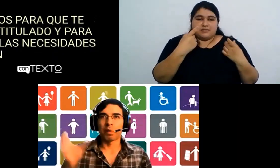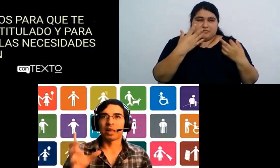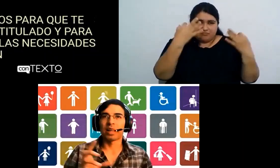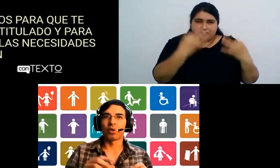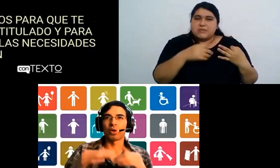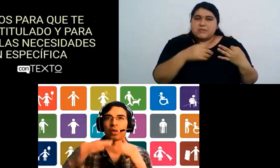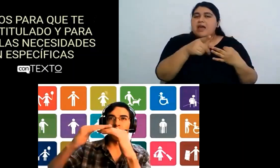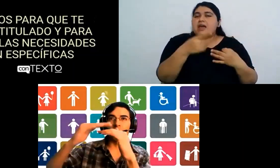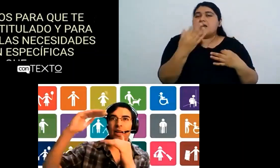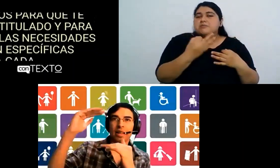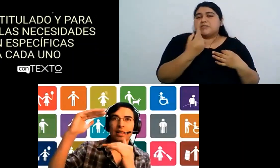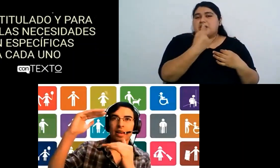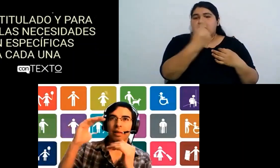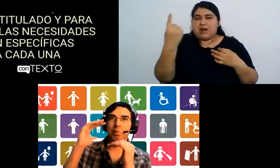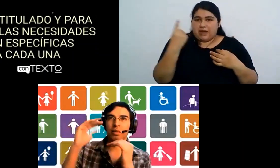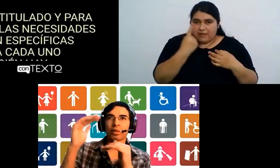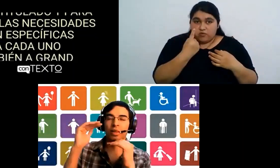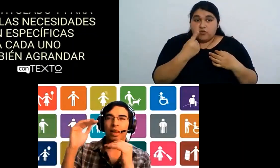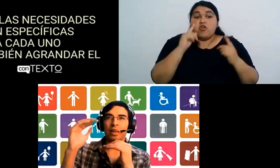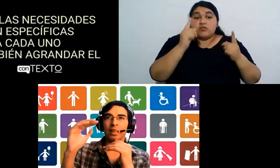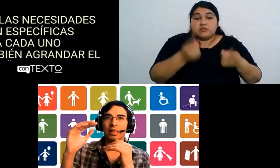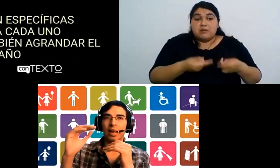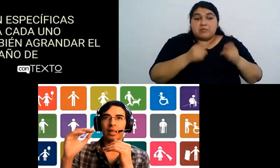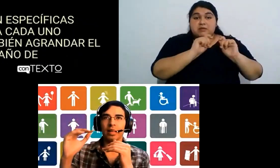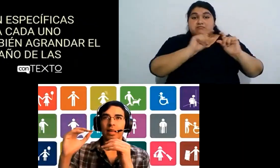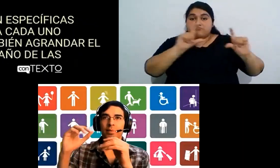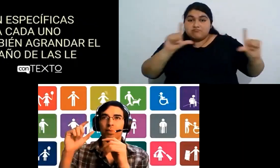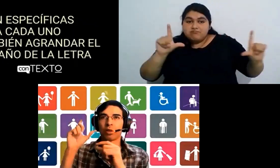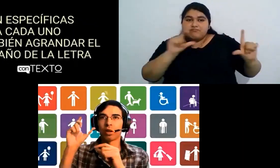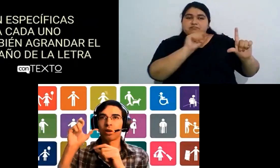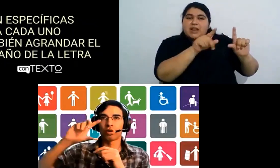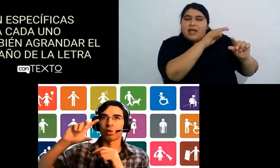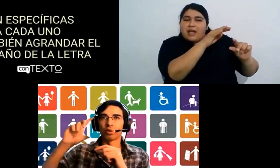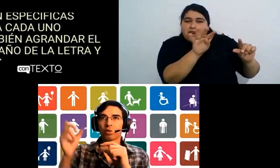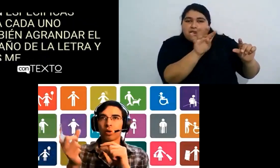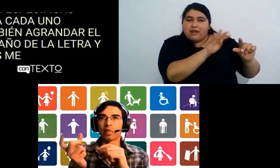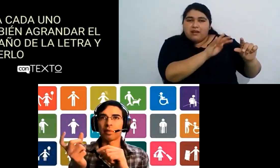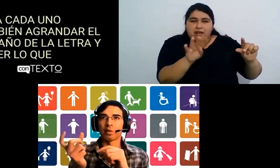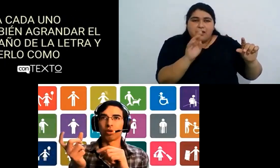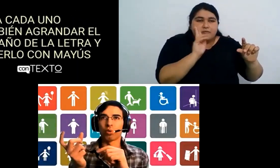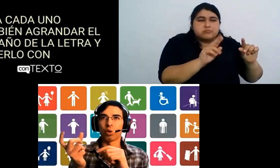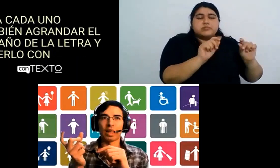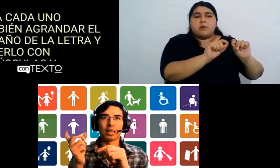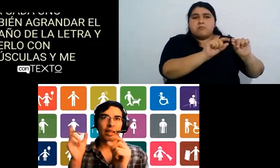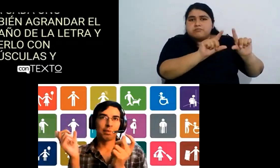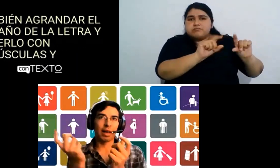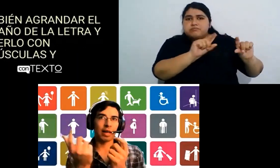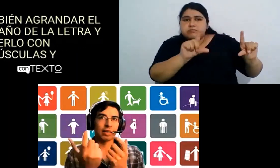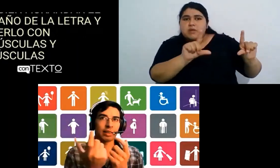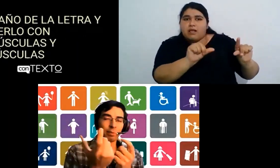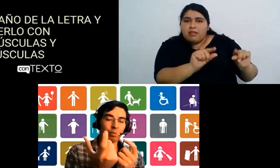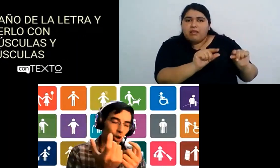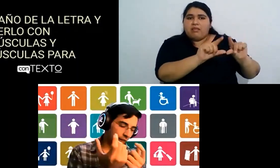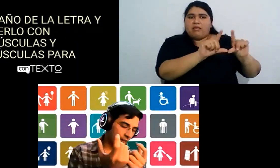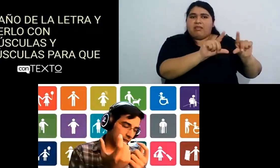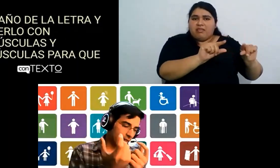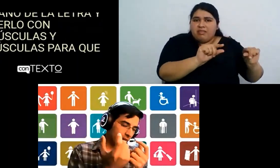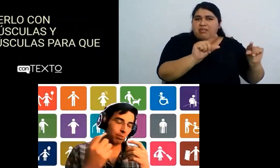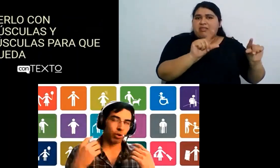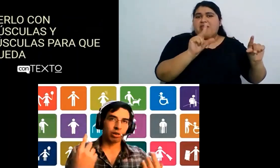específicas para cada uno. También agrandar el tamaño de la letra y ponerlo con mayúsculas y minúsculas para que se